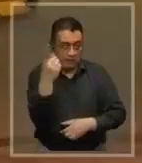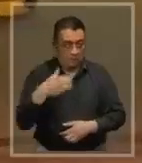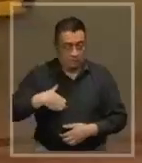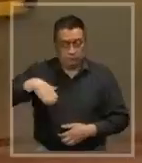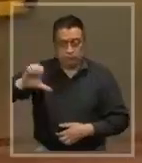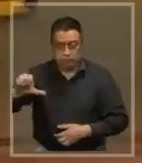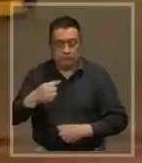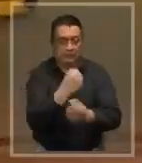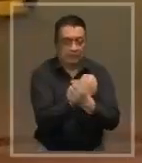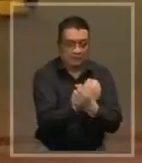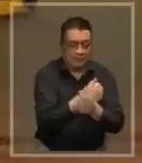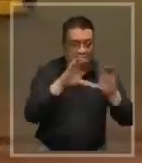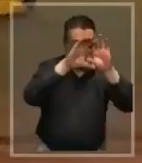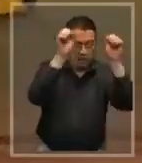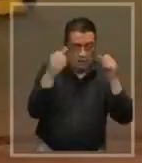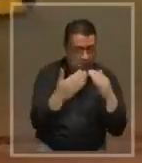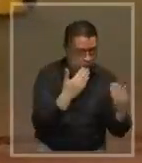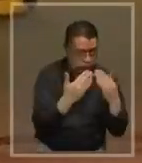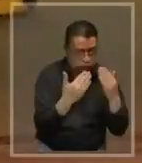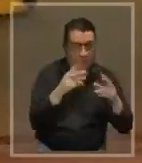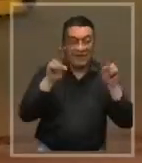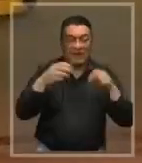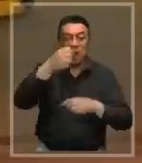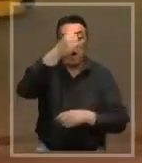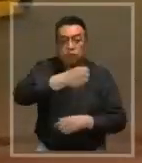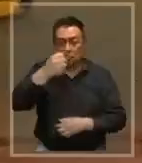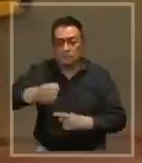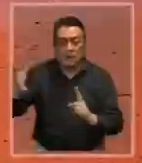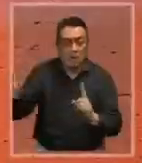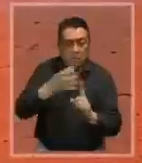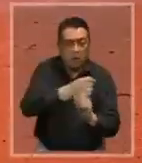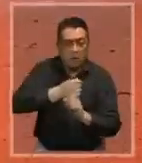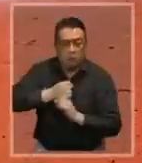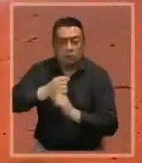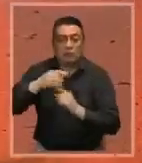Carabineros y Fiscalía para abordar los casos de homicidio y secuestros que tensionan el debate político.